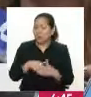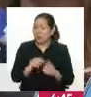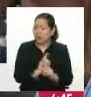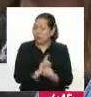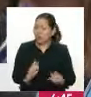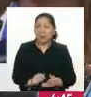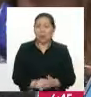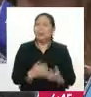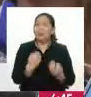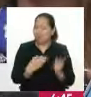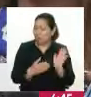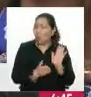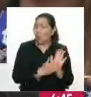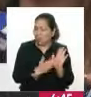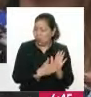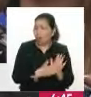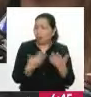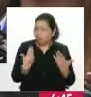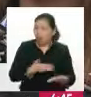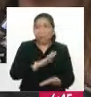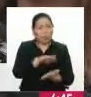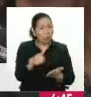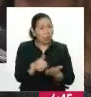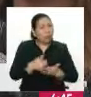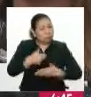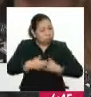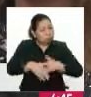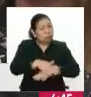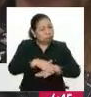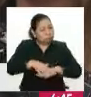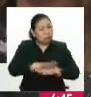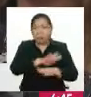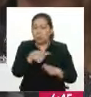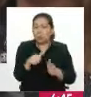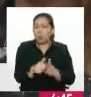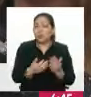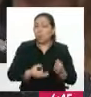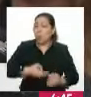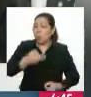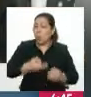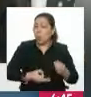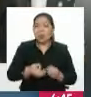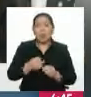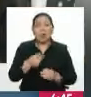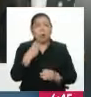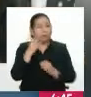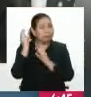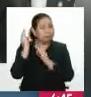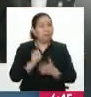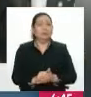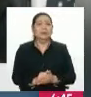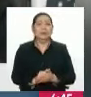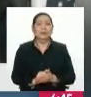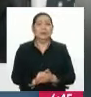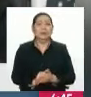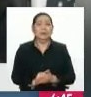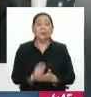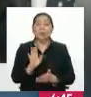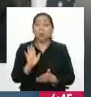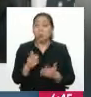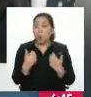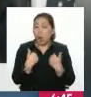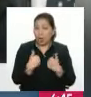y eso se ha demostrado en todo el proceso, en todo este juicio oral. En su alegato final, la abogada